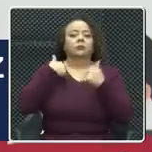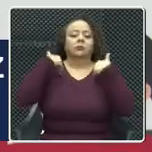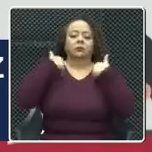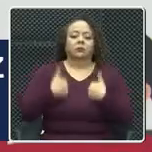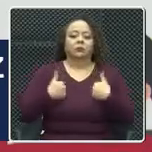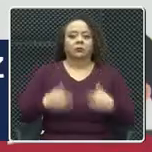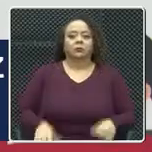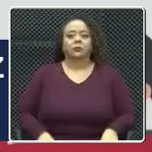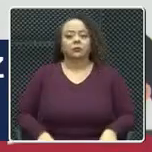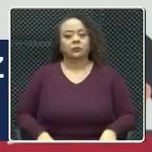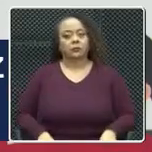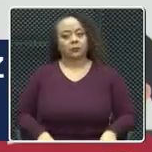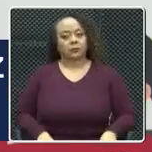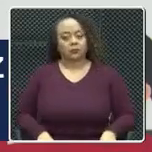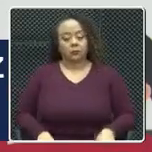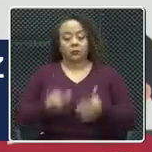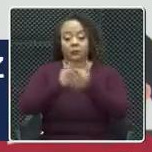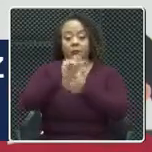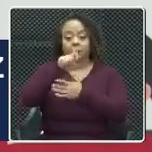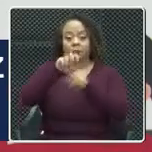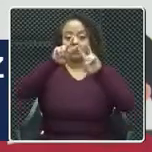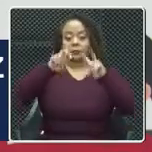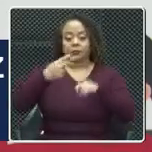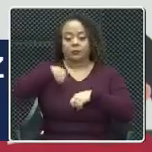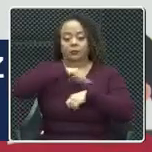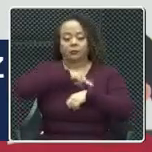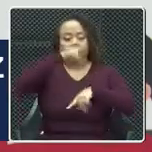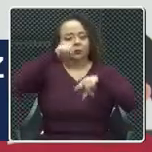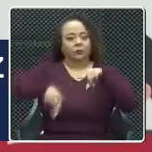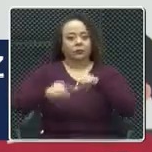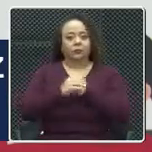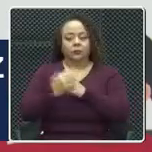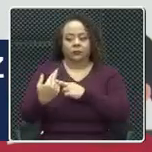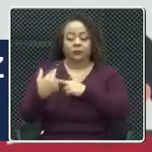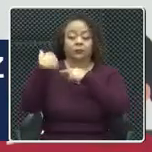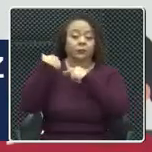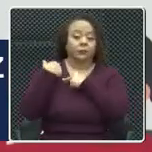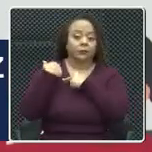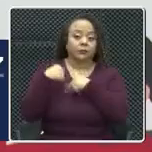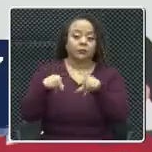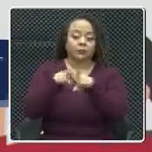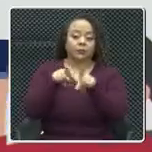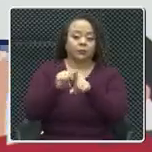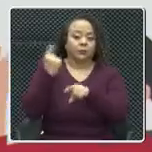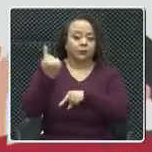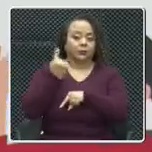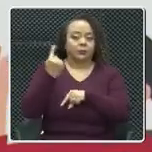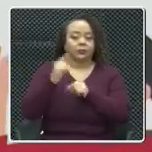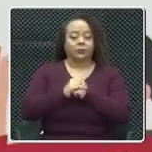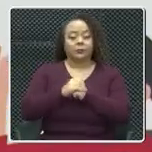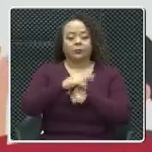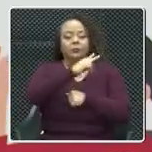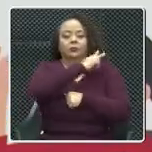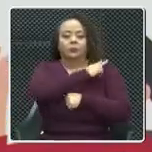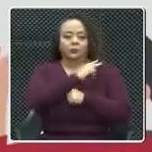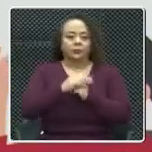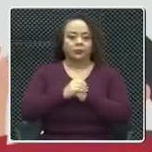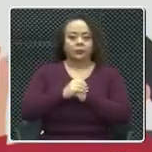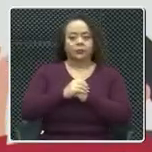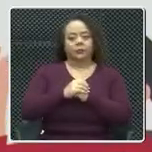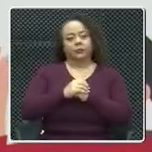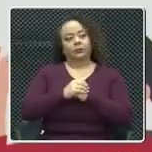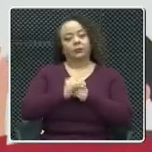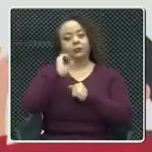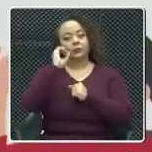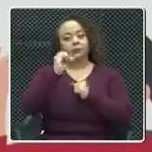desgaste. Hasta eso tenemos que revisarnos nosotros porque no podemos achacar la responsabilidad también solamente al patrono